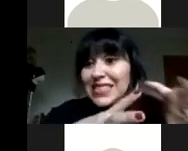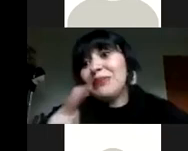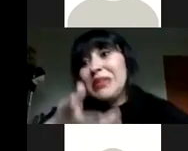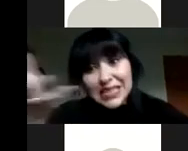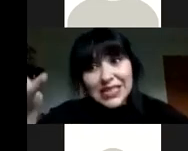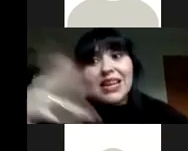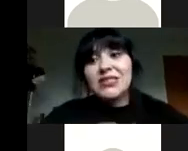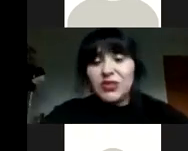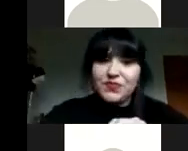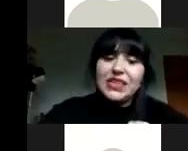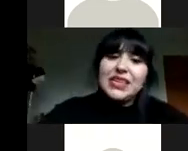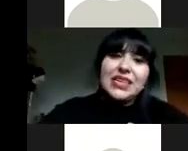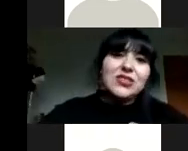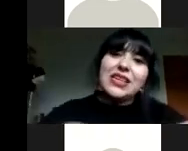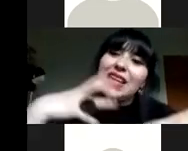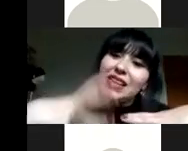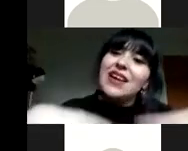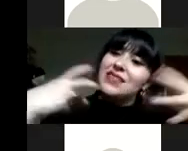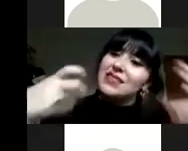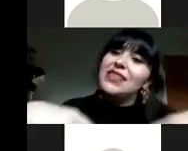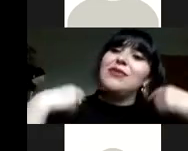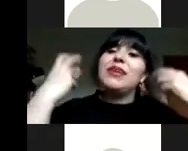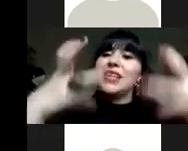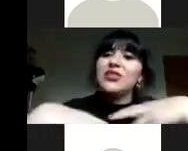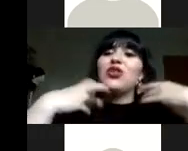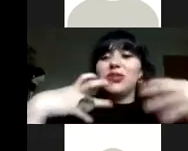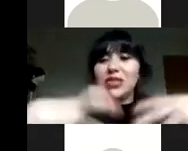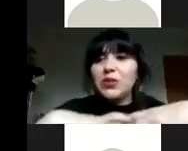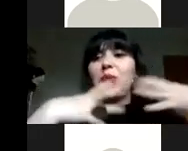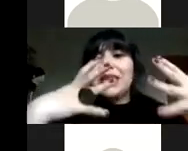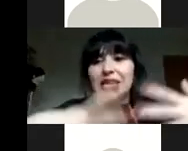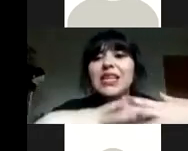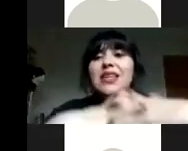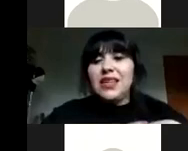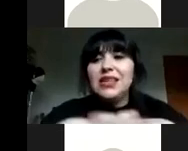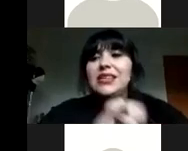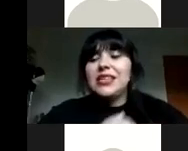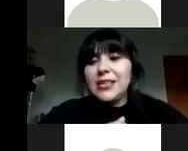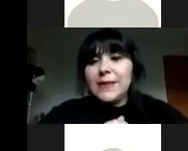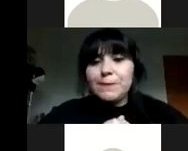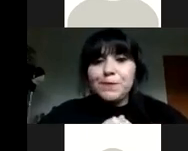adolescentes, que siempre quieren tener la razón. Entonces, la idea es ir manejando estos conceptos para tratar de ir